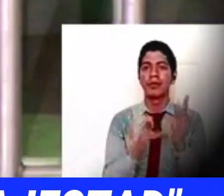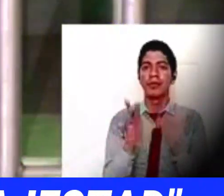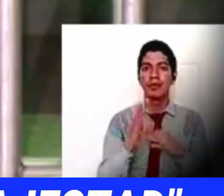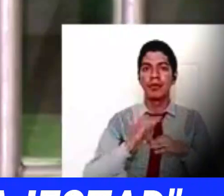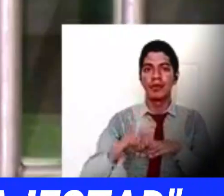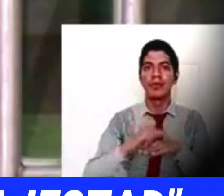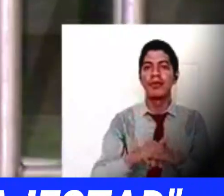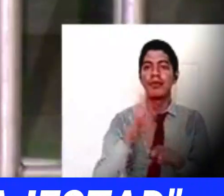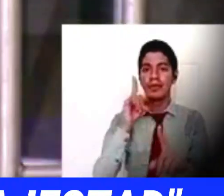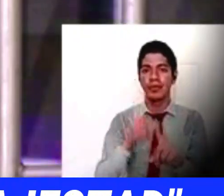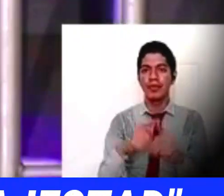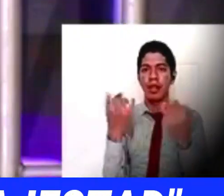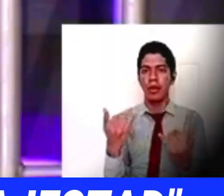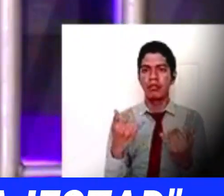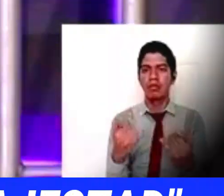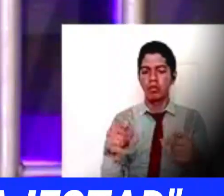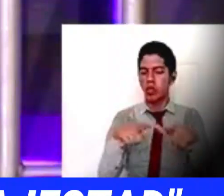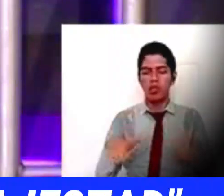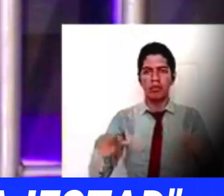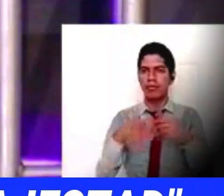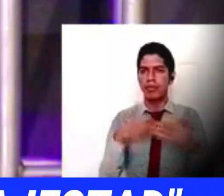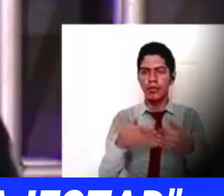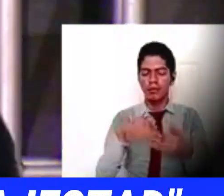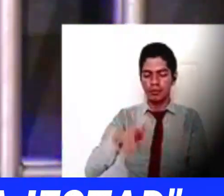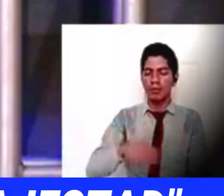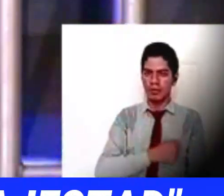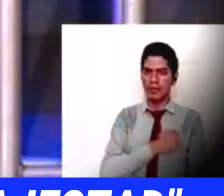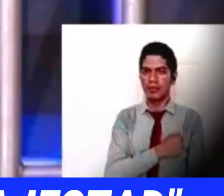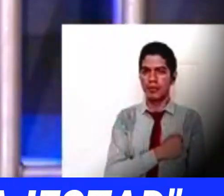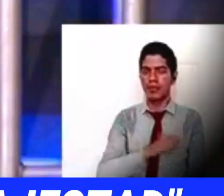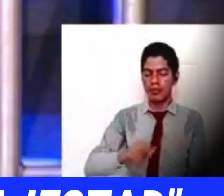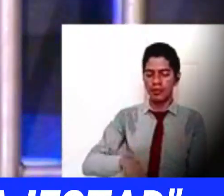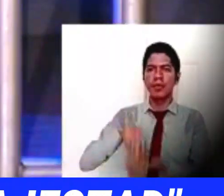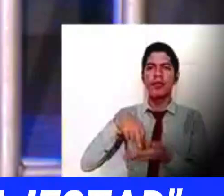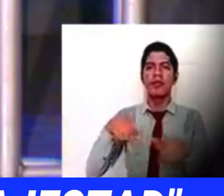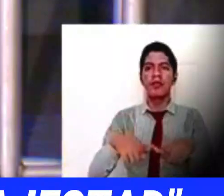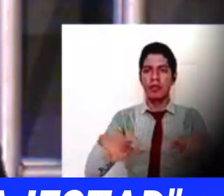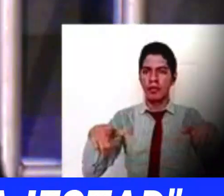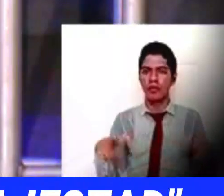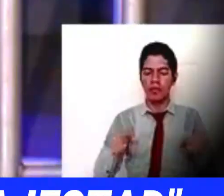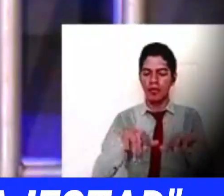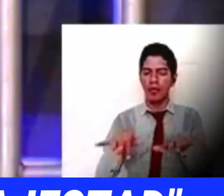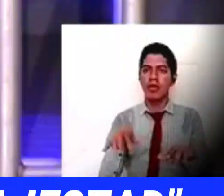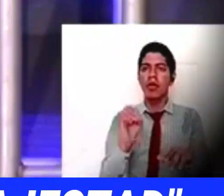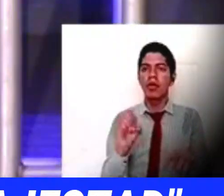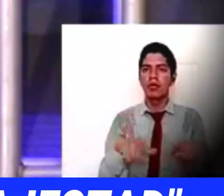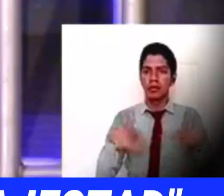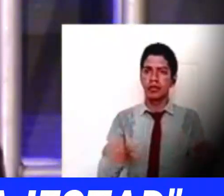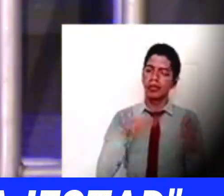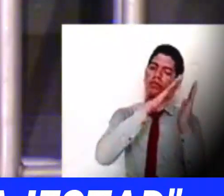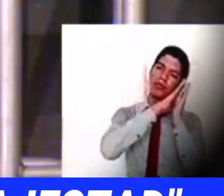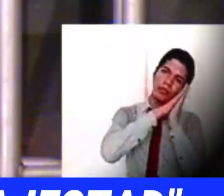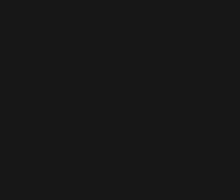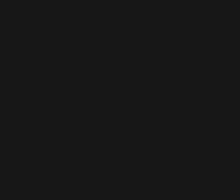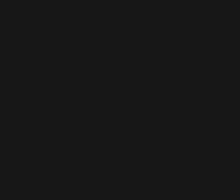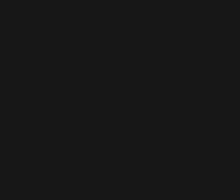donde estás. Colócate de pie un momento, en tu sala, en tu cuarto, colócate de pie. El Señor esta tarde va a hacer algo grande. Tú